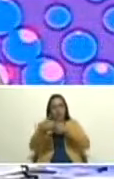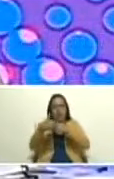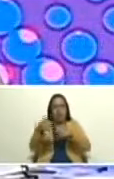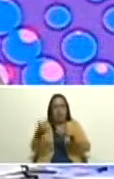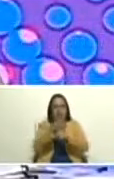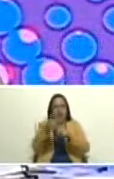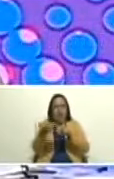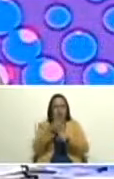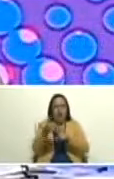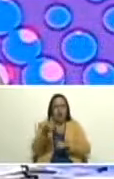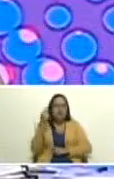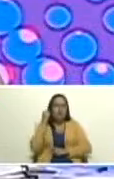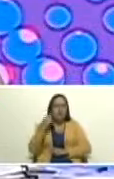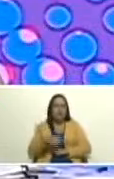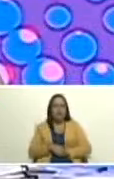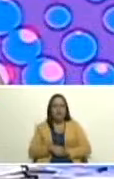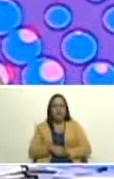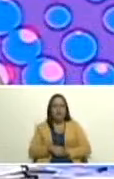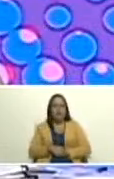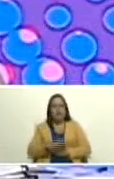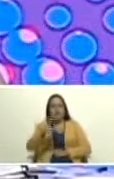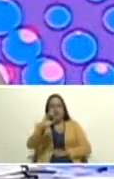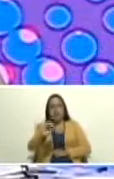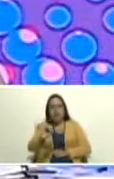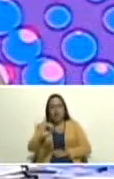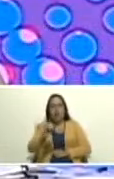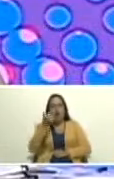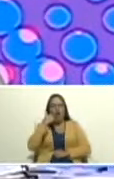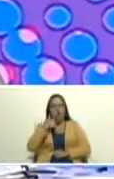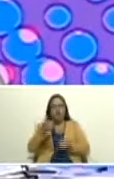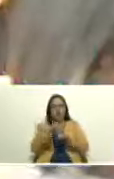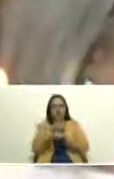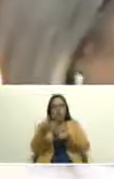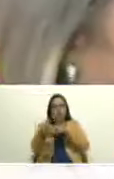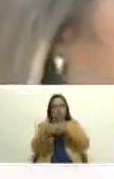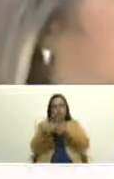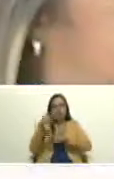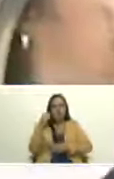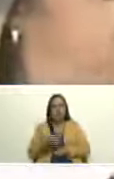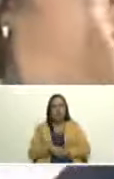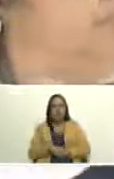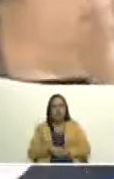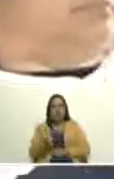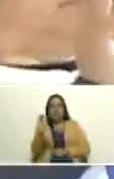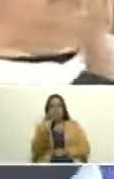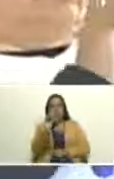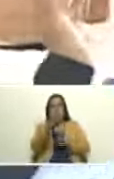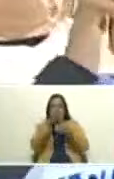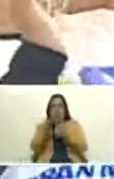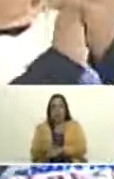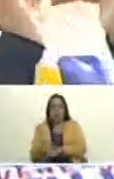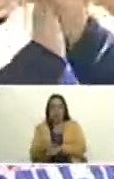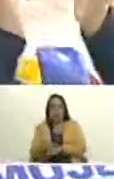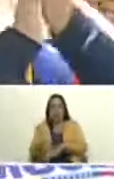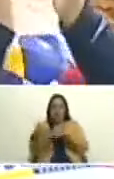cero violencia de género, cero violencia contra la mujer, cero discriminación.